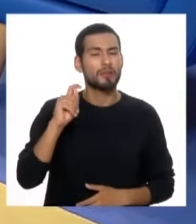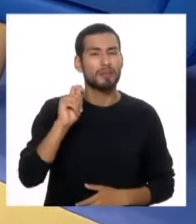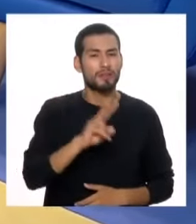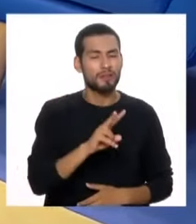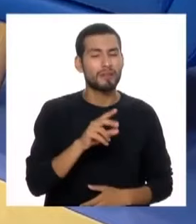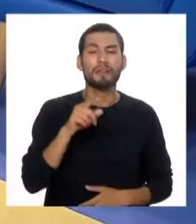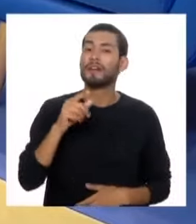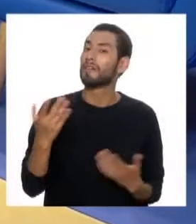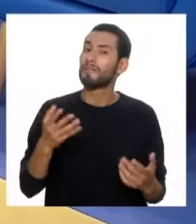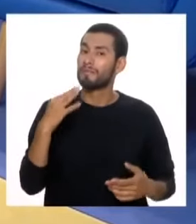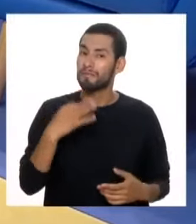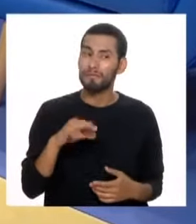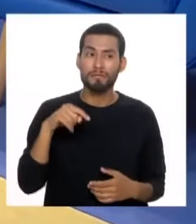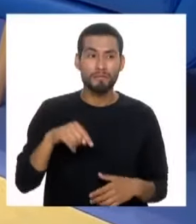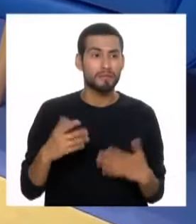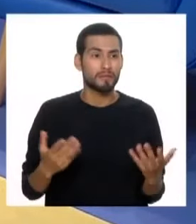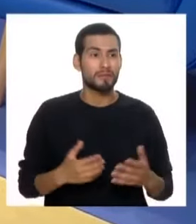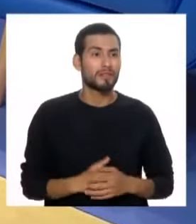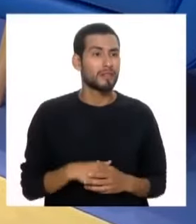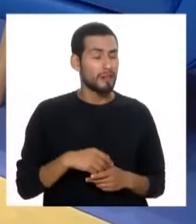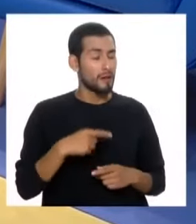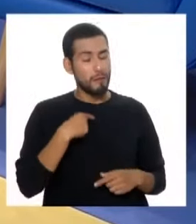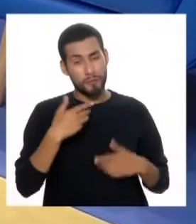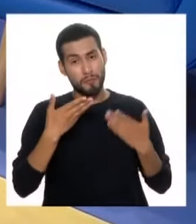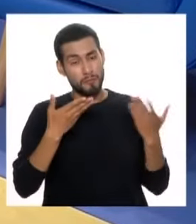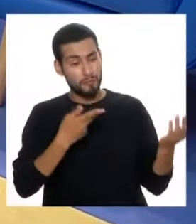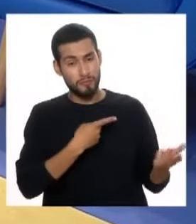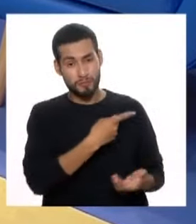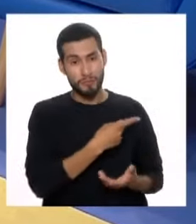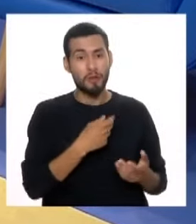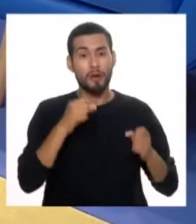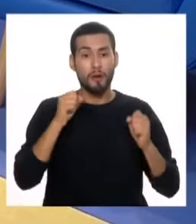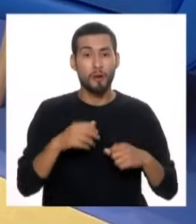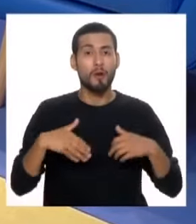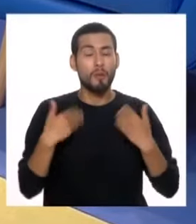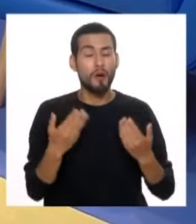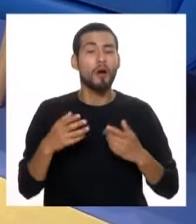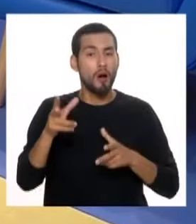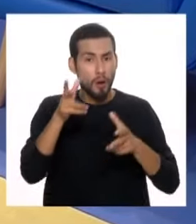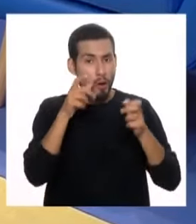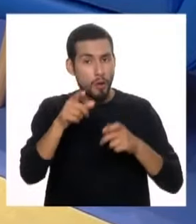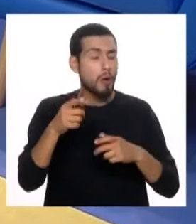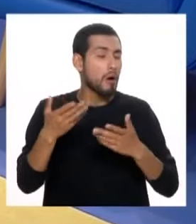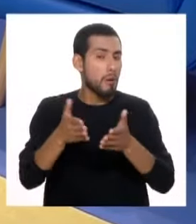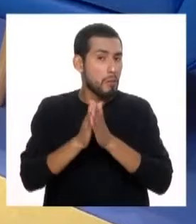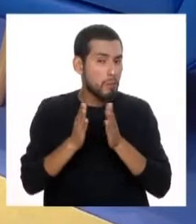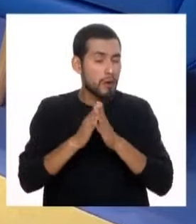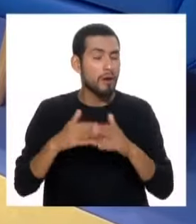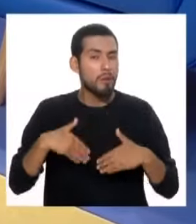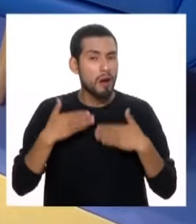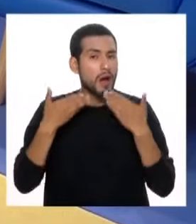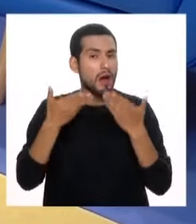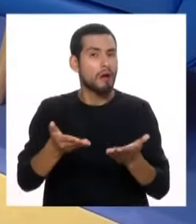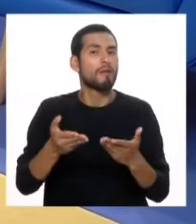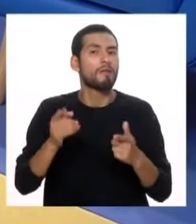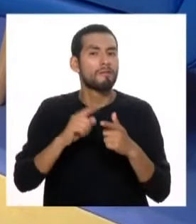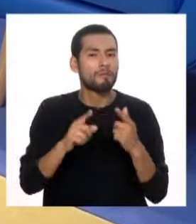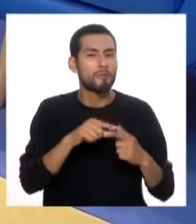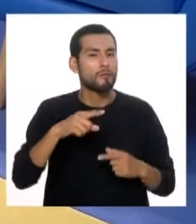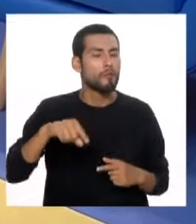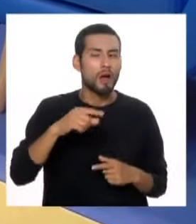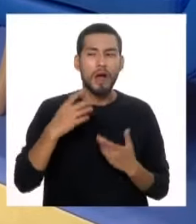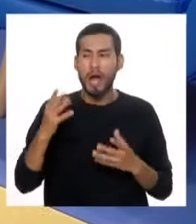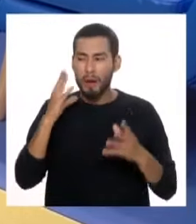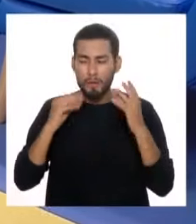Y siempre atentísimos acá, Cris y yo, para poder escuchar todas sus demandas y tratar de traer aquí a los expertos, a